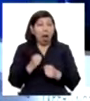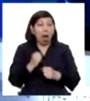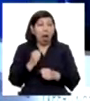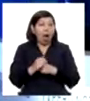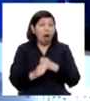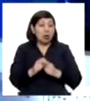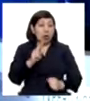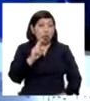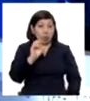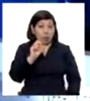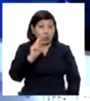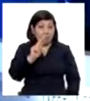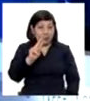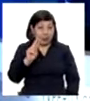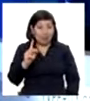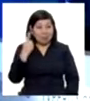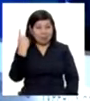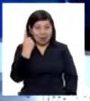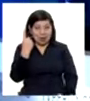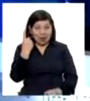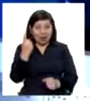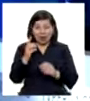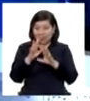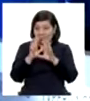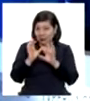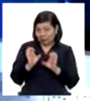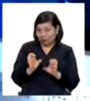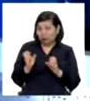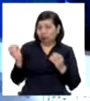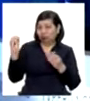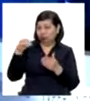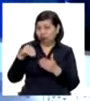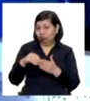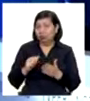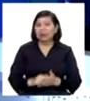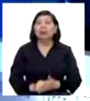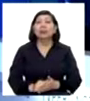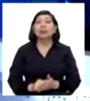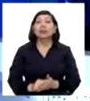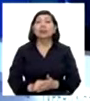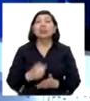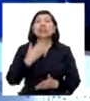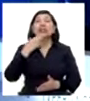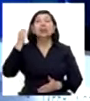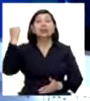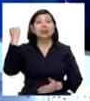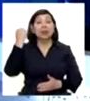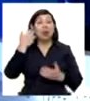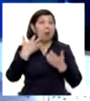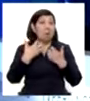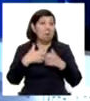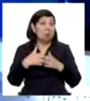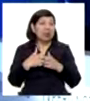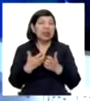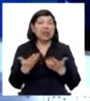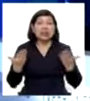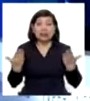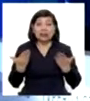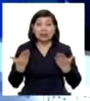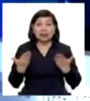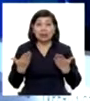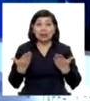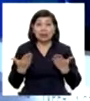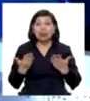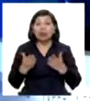fue nuestra primera convocatoria. Ahí el ganador fue una empresa prestadora del